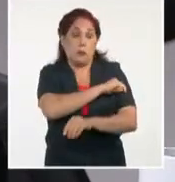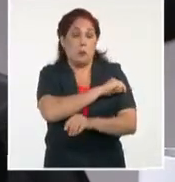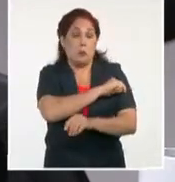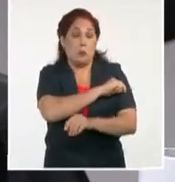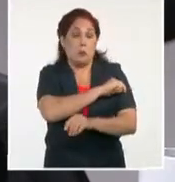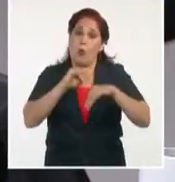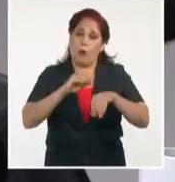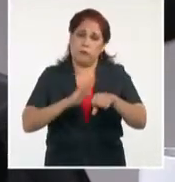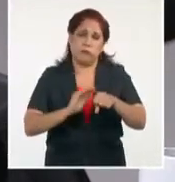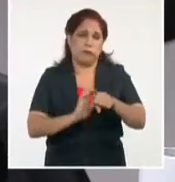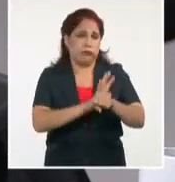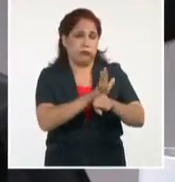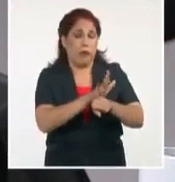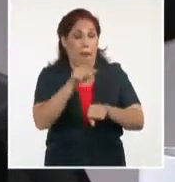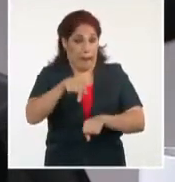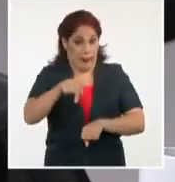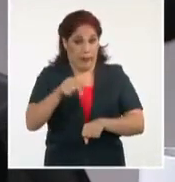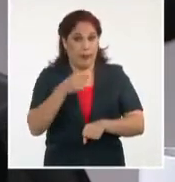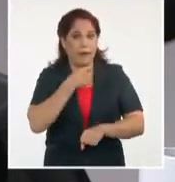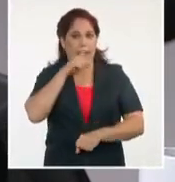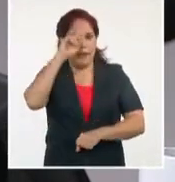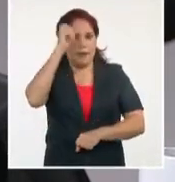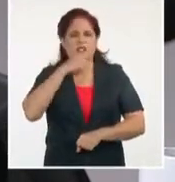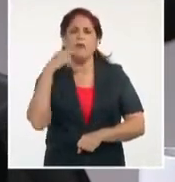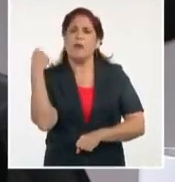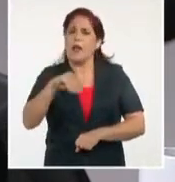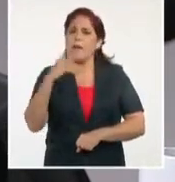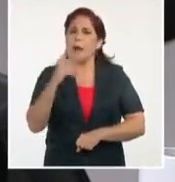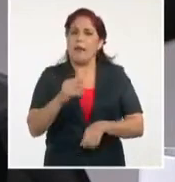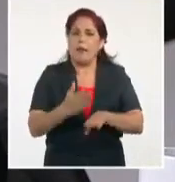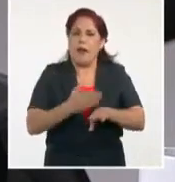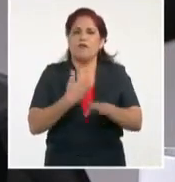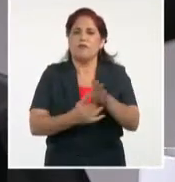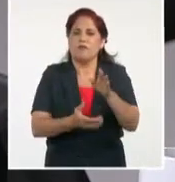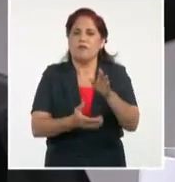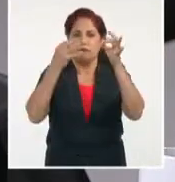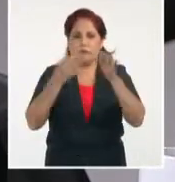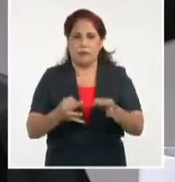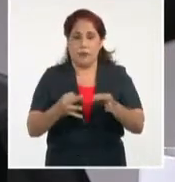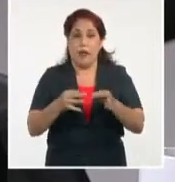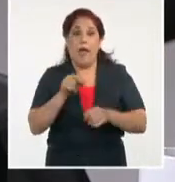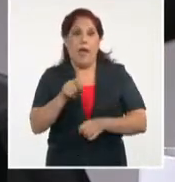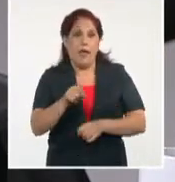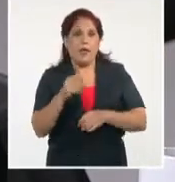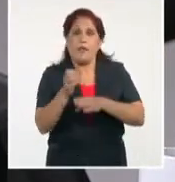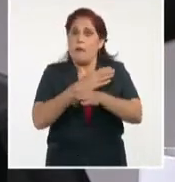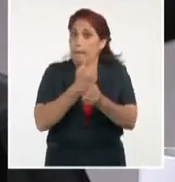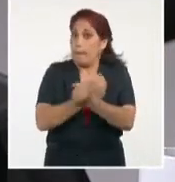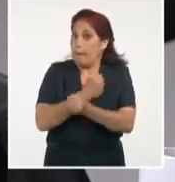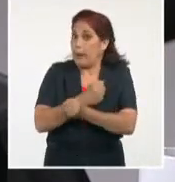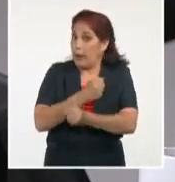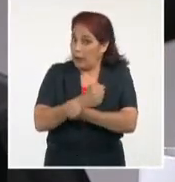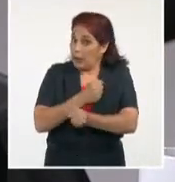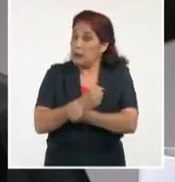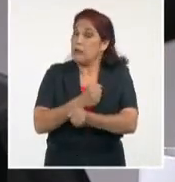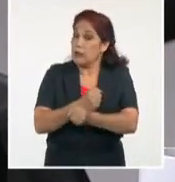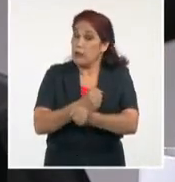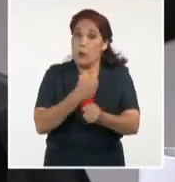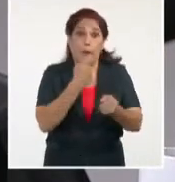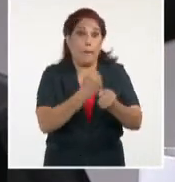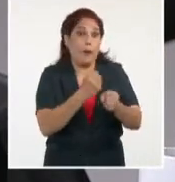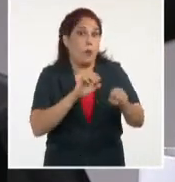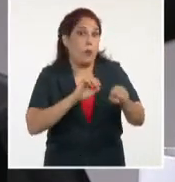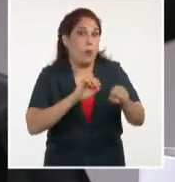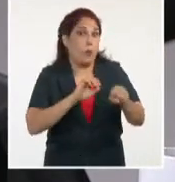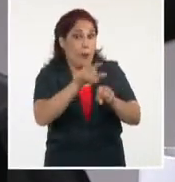un ejercicio en tiempo real. En tiempo real, con la apreciación peligro, con una apreciación multirriesgo.